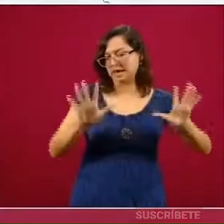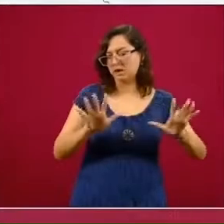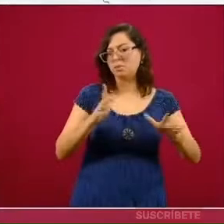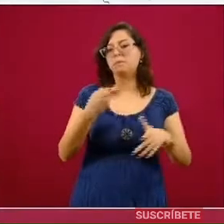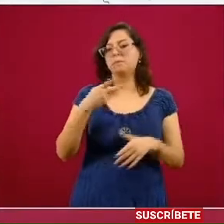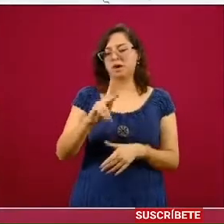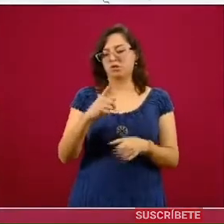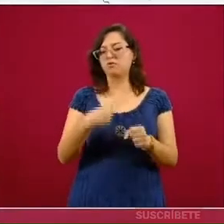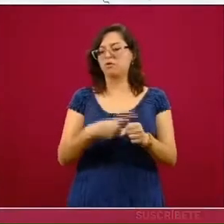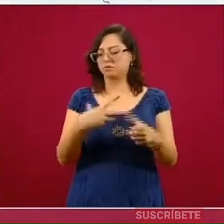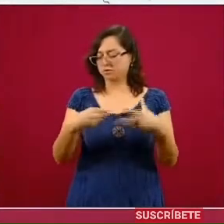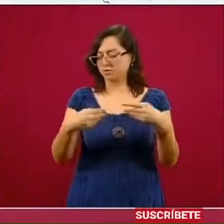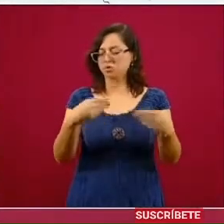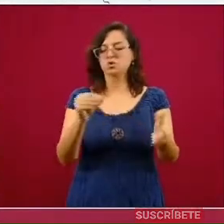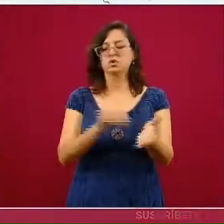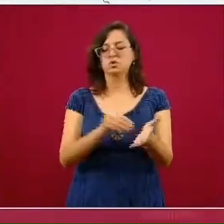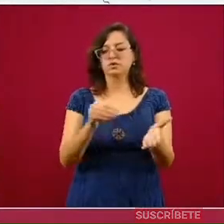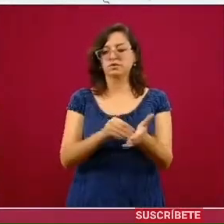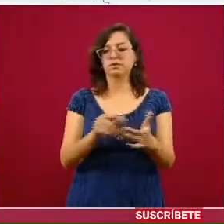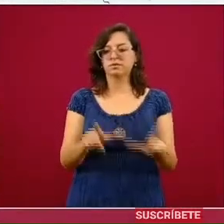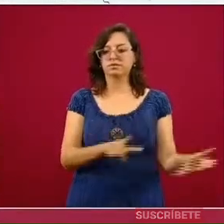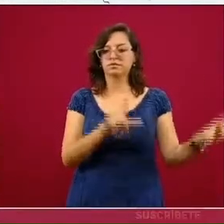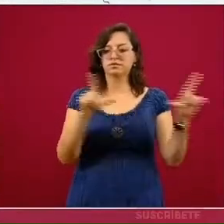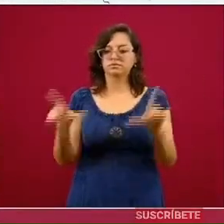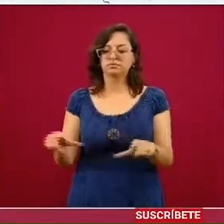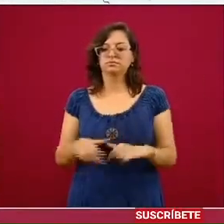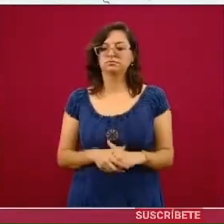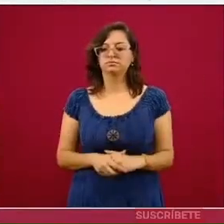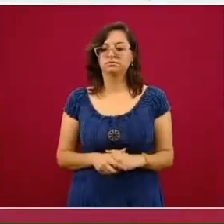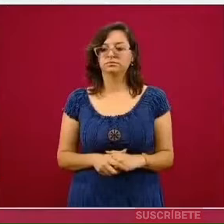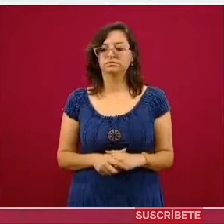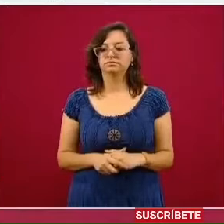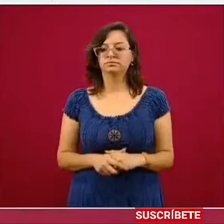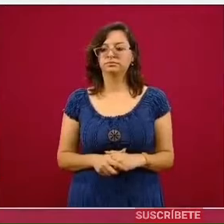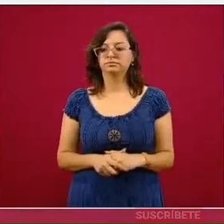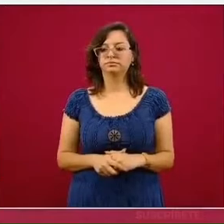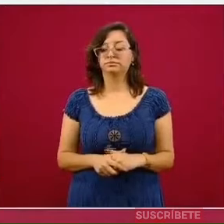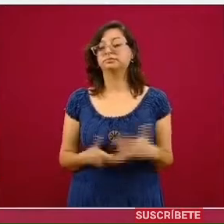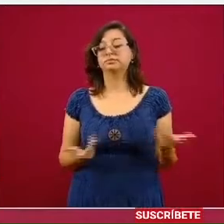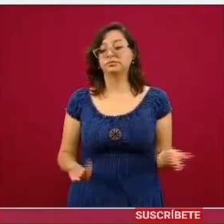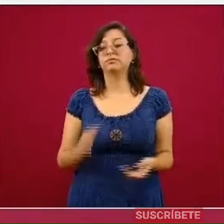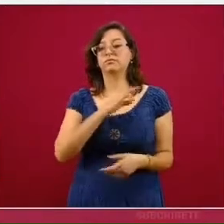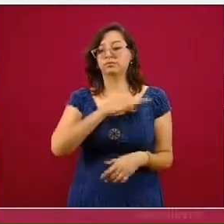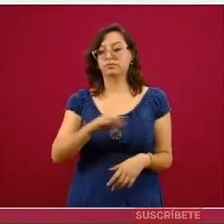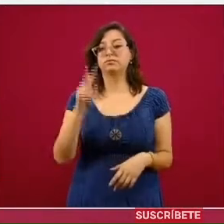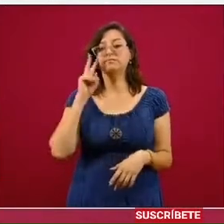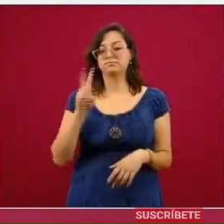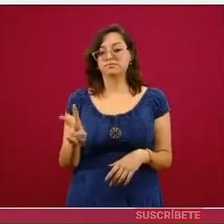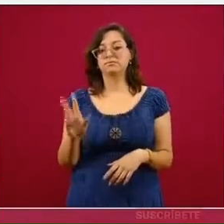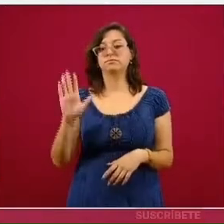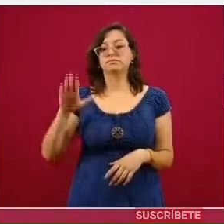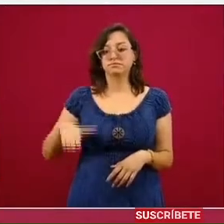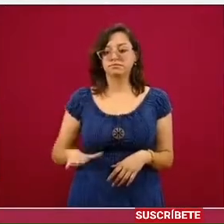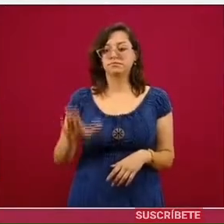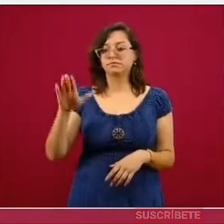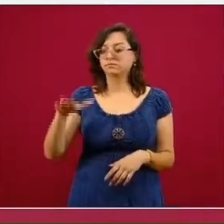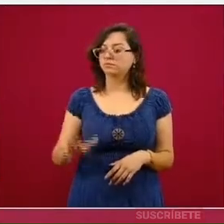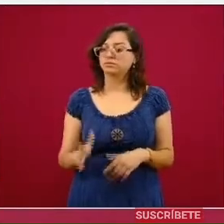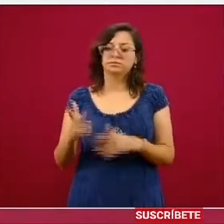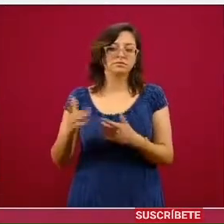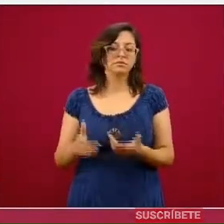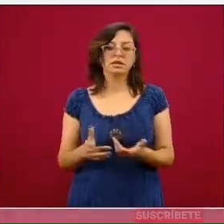la presencia de actividad. Si vemos la siguiente diapositiva, vemos precisamente cómo se ha mantenido